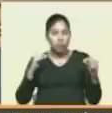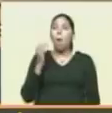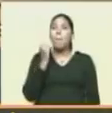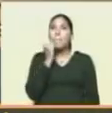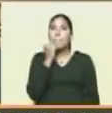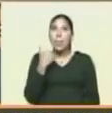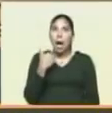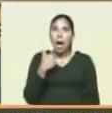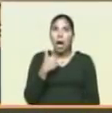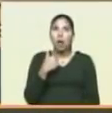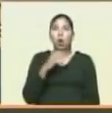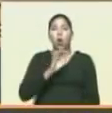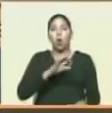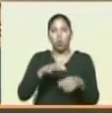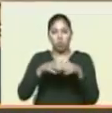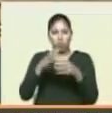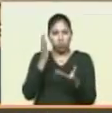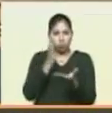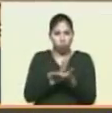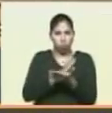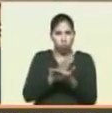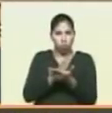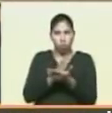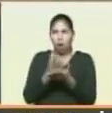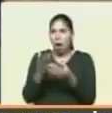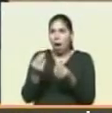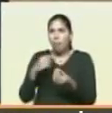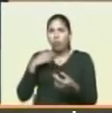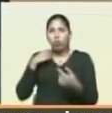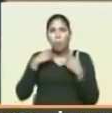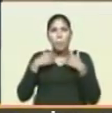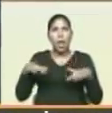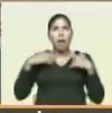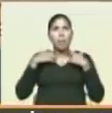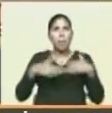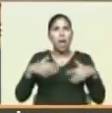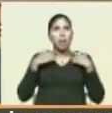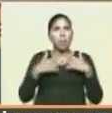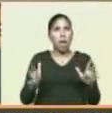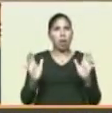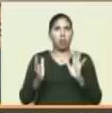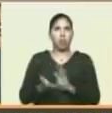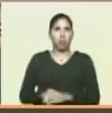cuánto pocho, cuánta yuca no se pierde, cuánto ñame, cuánto cumo no se pierde?